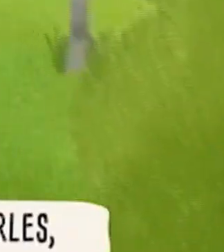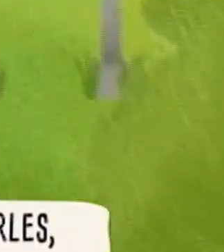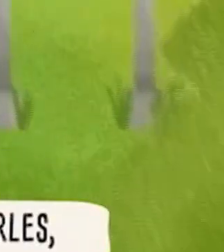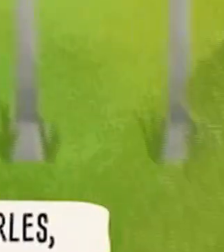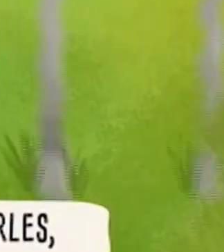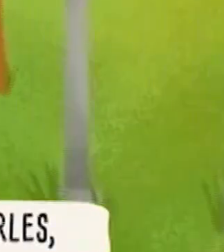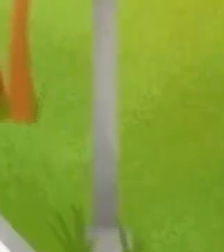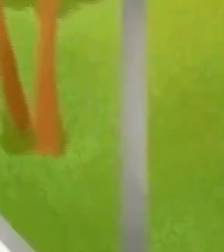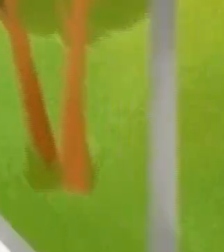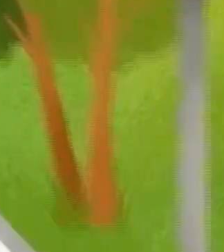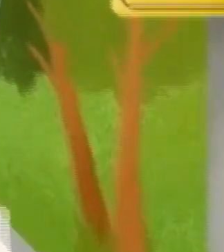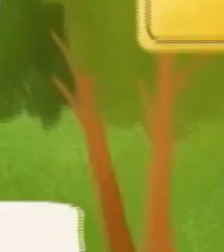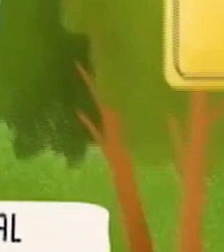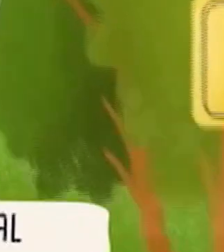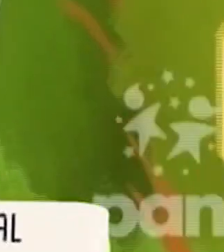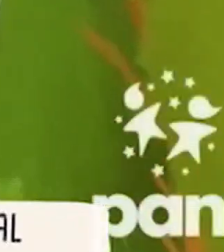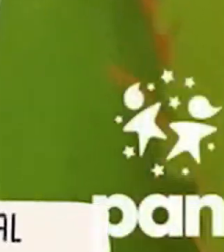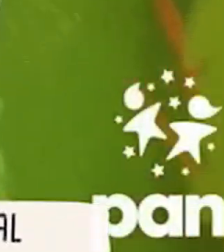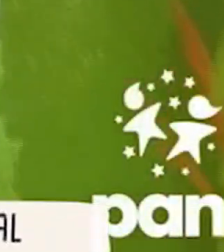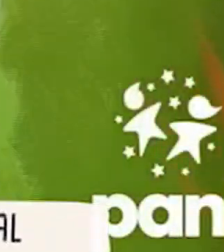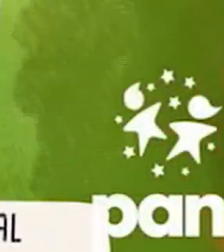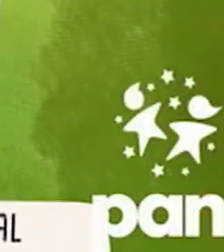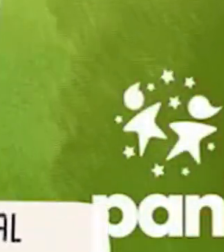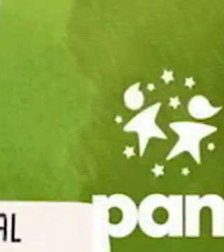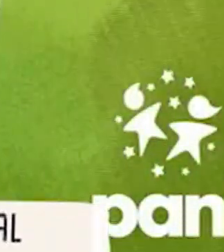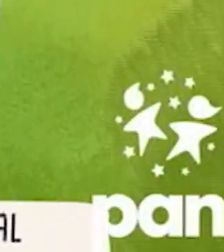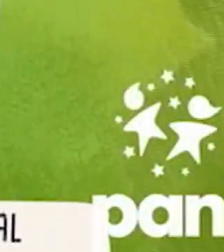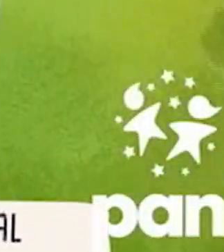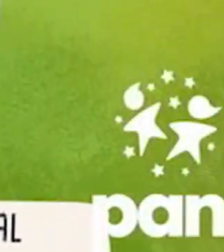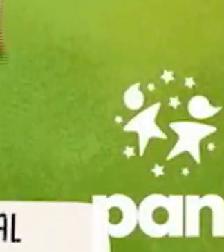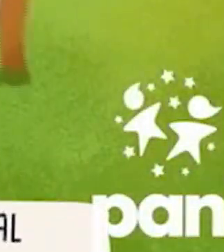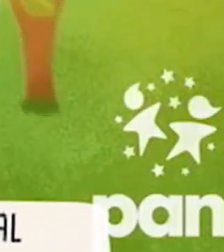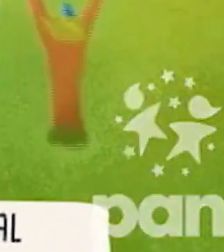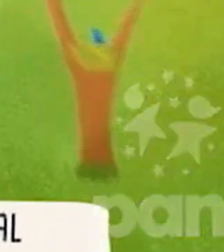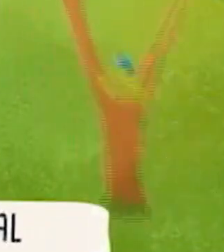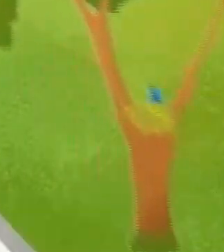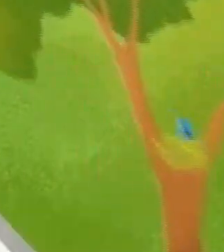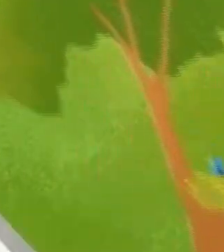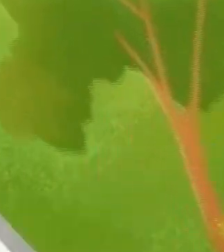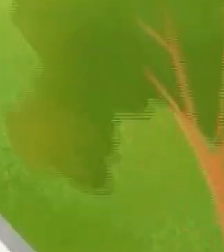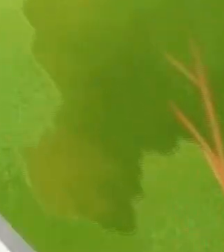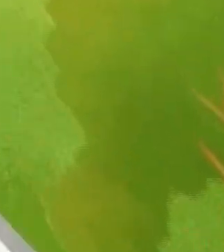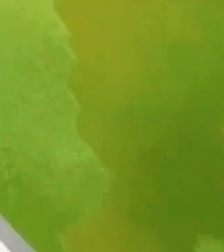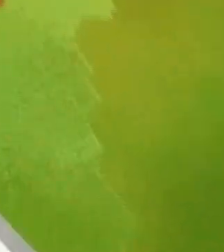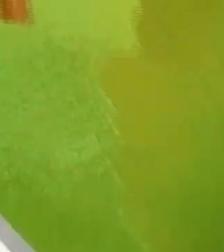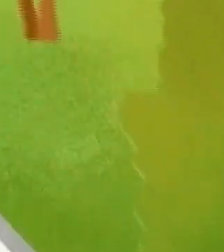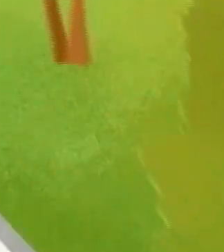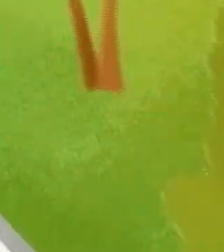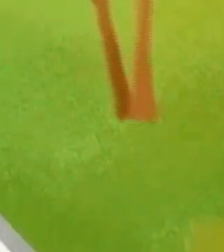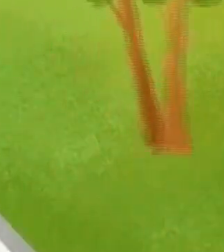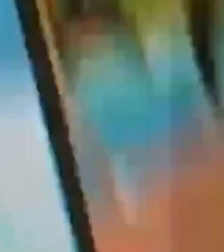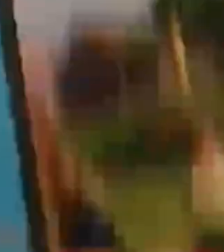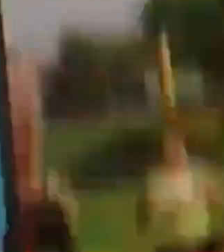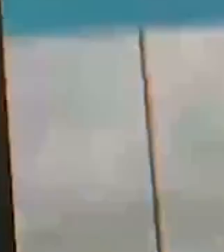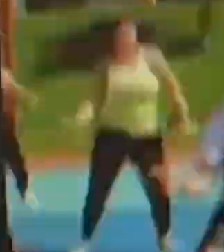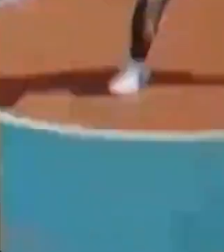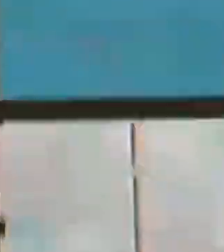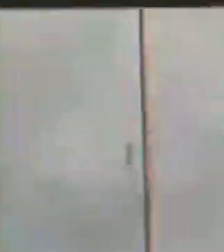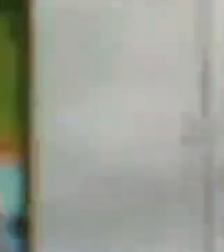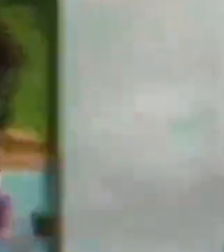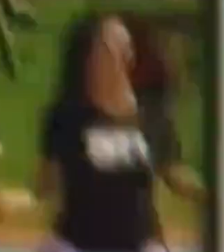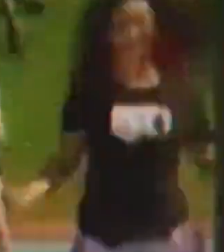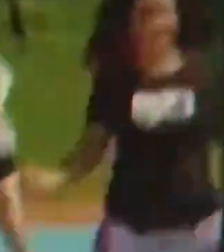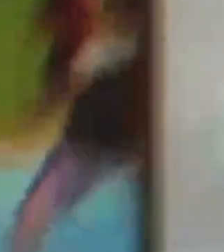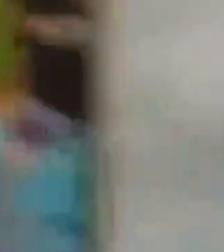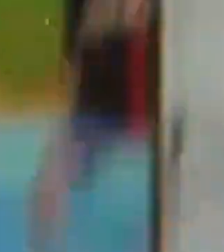emociones, debes creerles, escucharles, apoyarles y buscar acompañamiento profesional. PANI y Gobierno de la República.